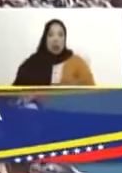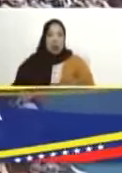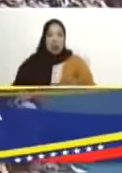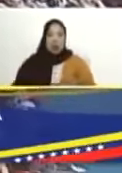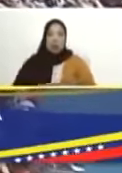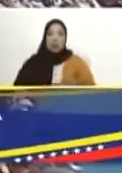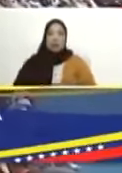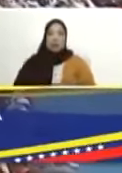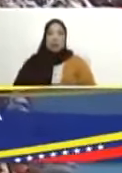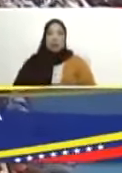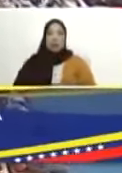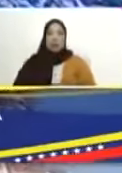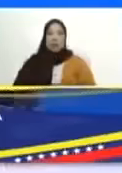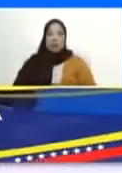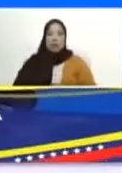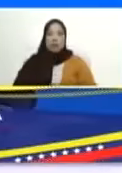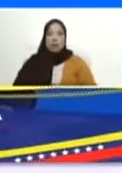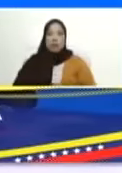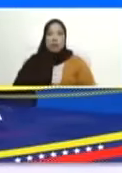Recuerdo,